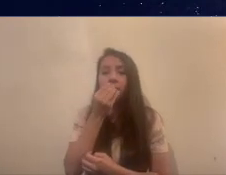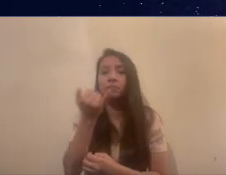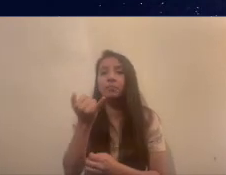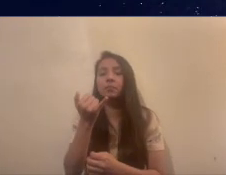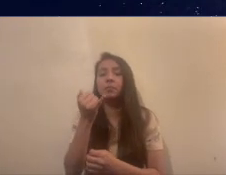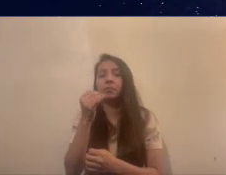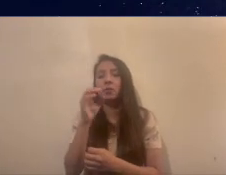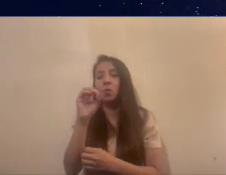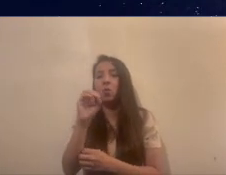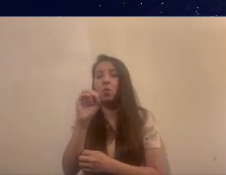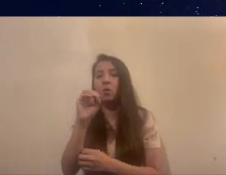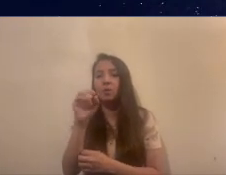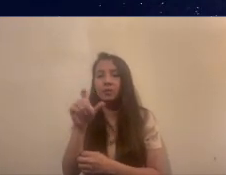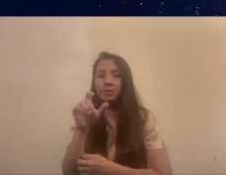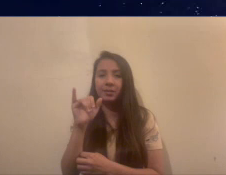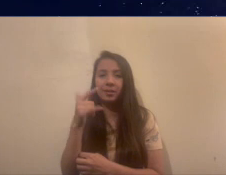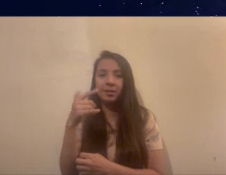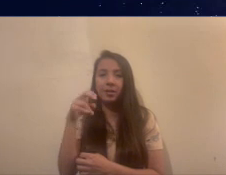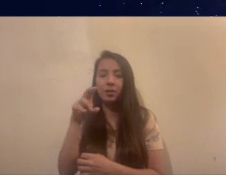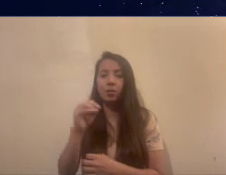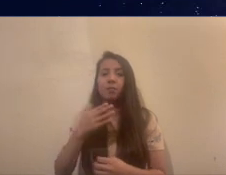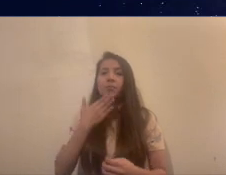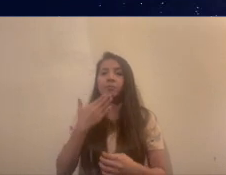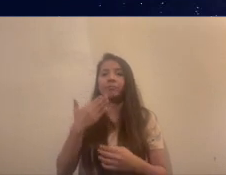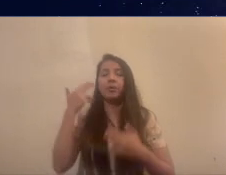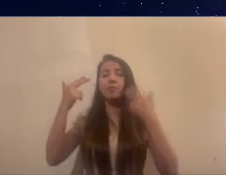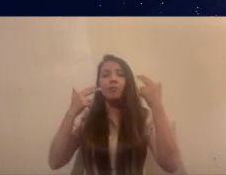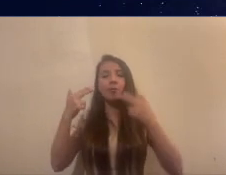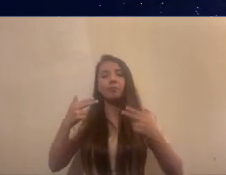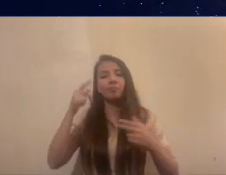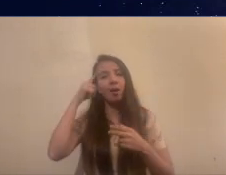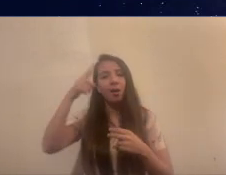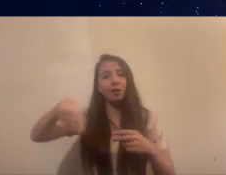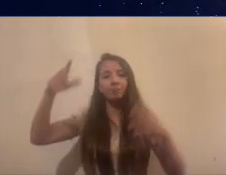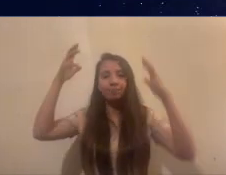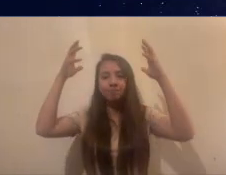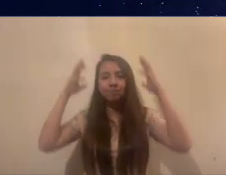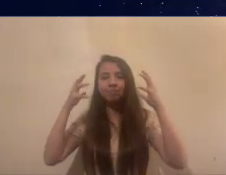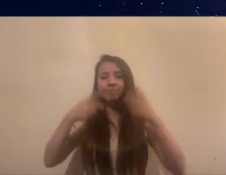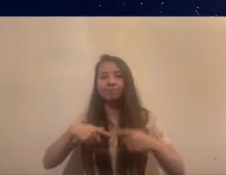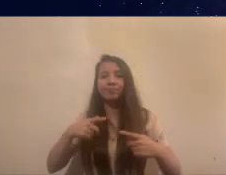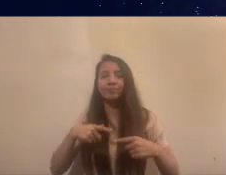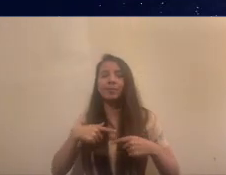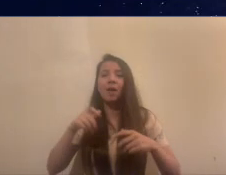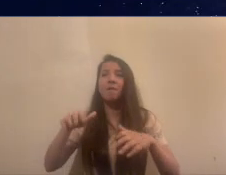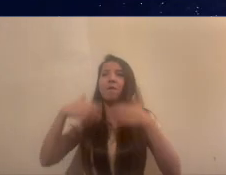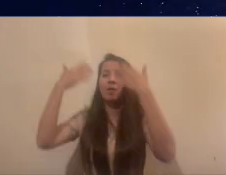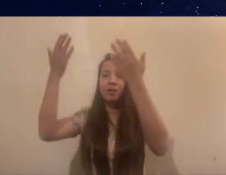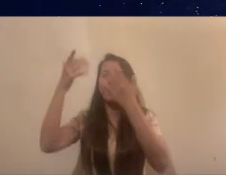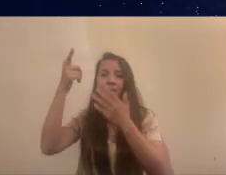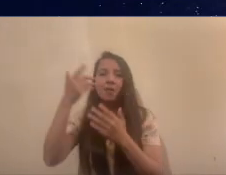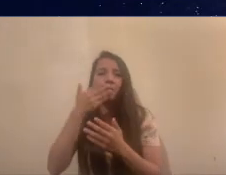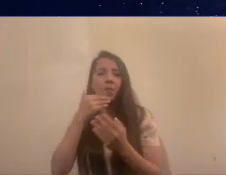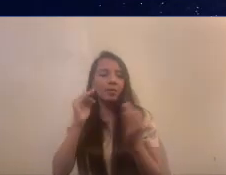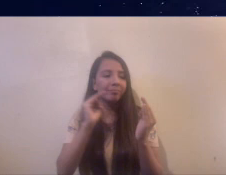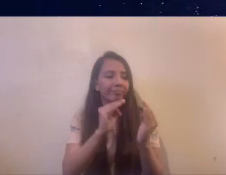a los astronautas lejos de casa. Para obtener el mejor uso de las plantas lejos de la Tierra, tenemos que entender los límites de hacerlas